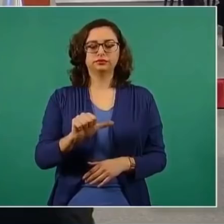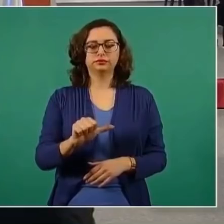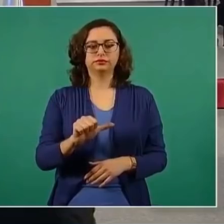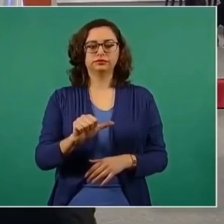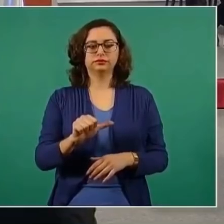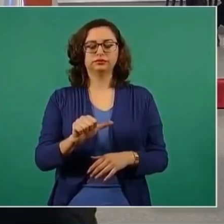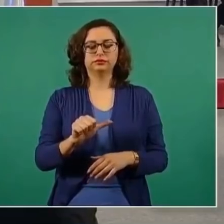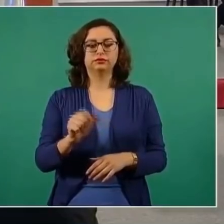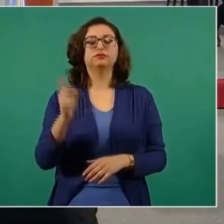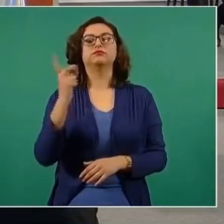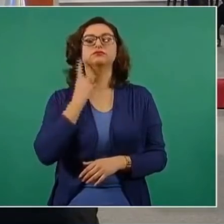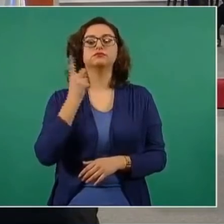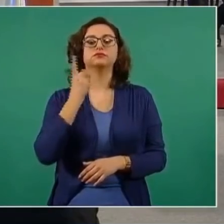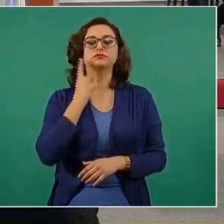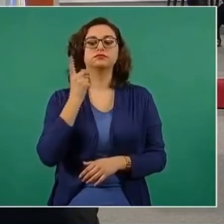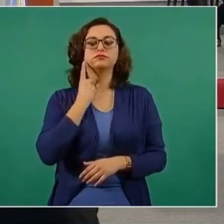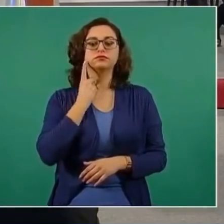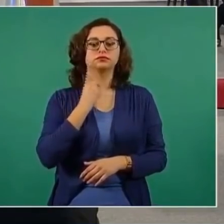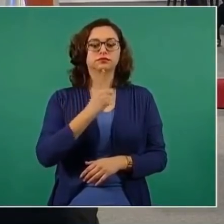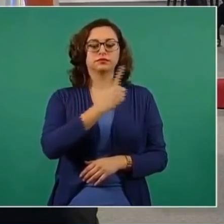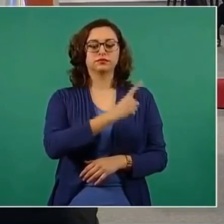121